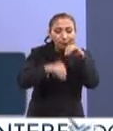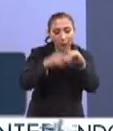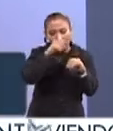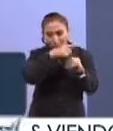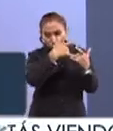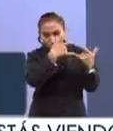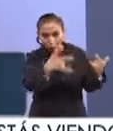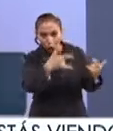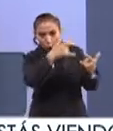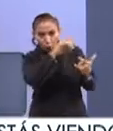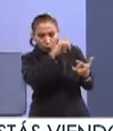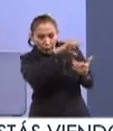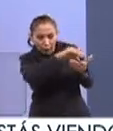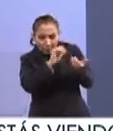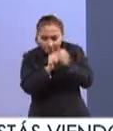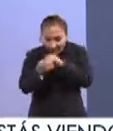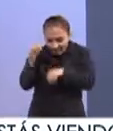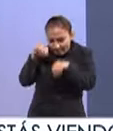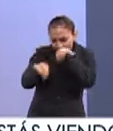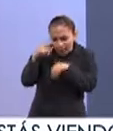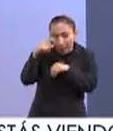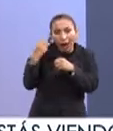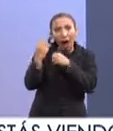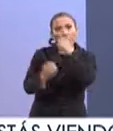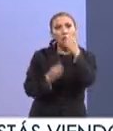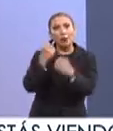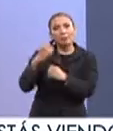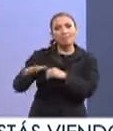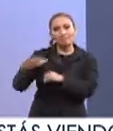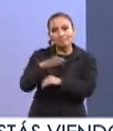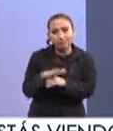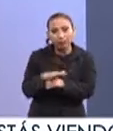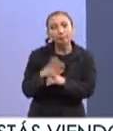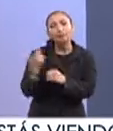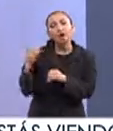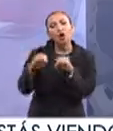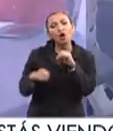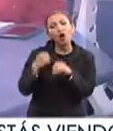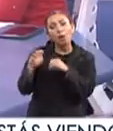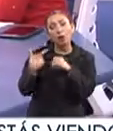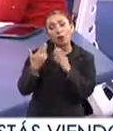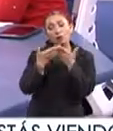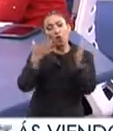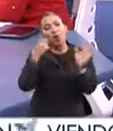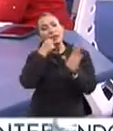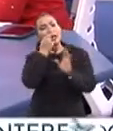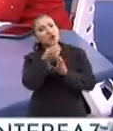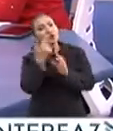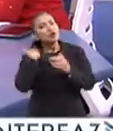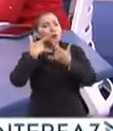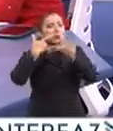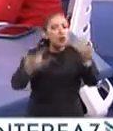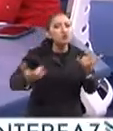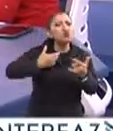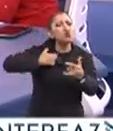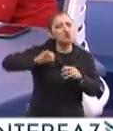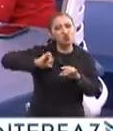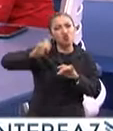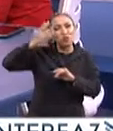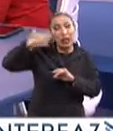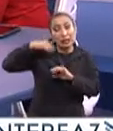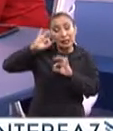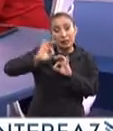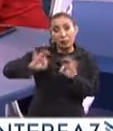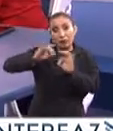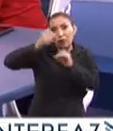tomar este cuento y reformularlo para poder hacer una puesta en escena. Una puesta en escena que les hable a los niños con estos cuentos clásicos, que lo